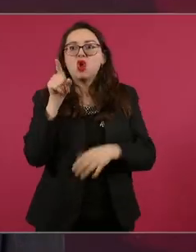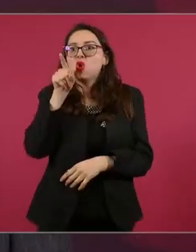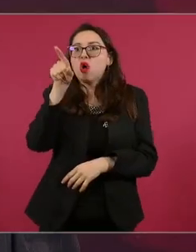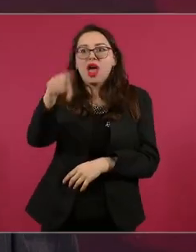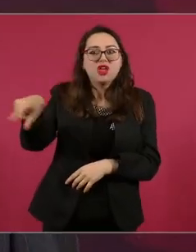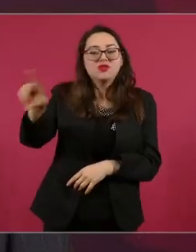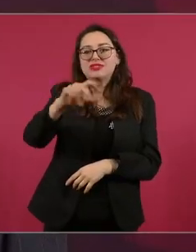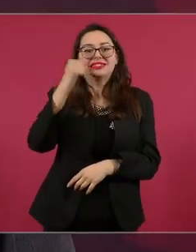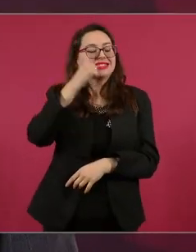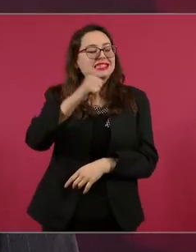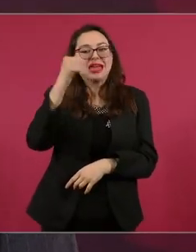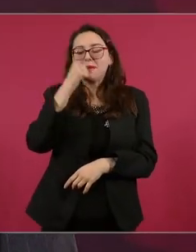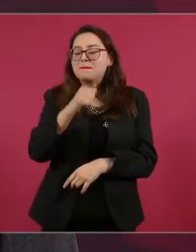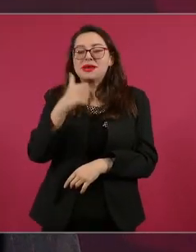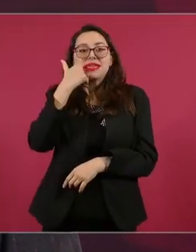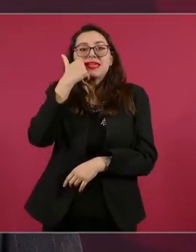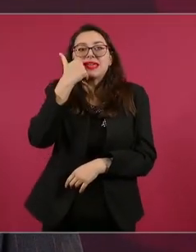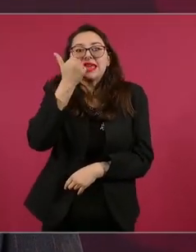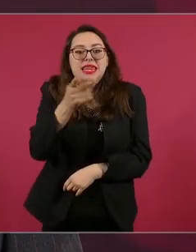cinicazos,